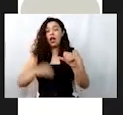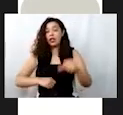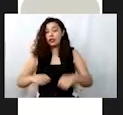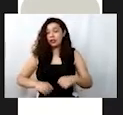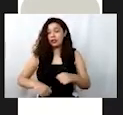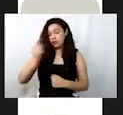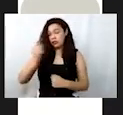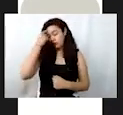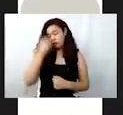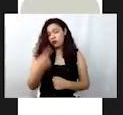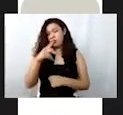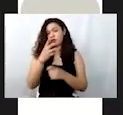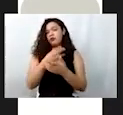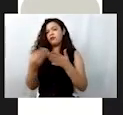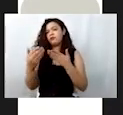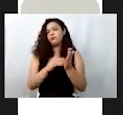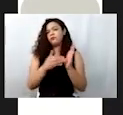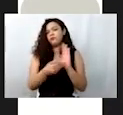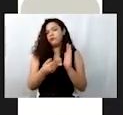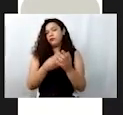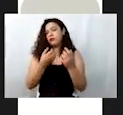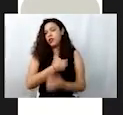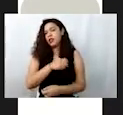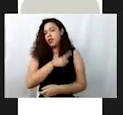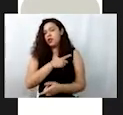plan estratégico en seguridad y salud laboral.